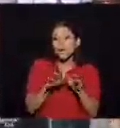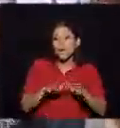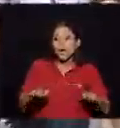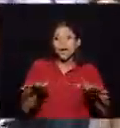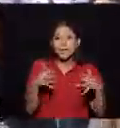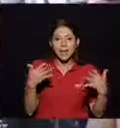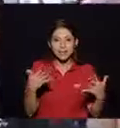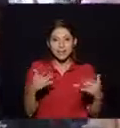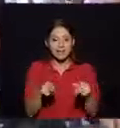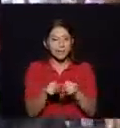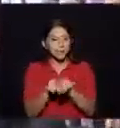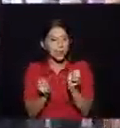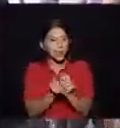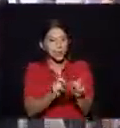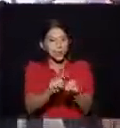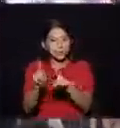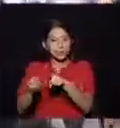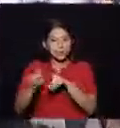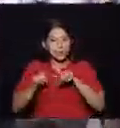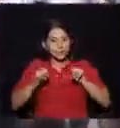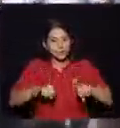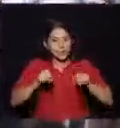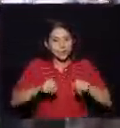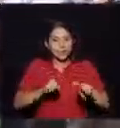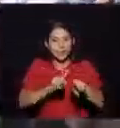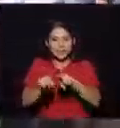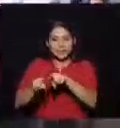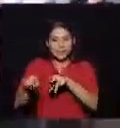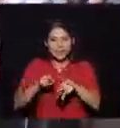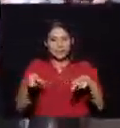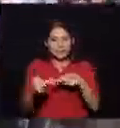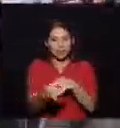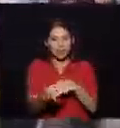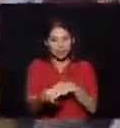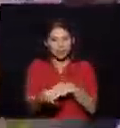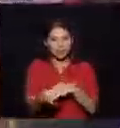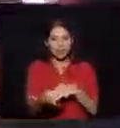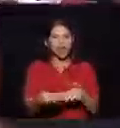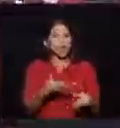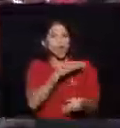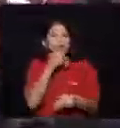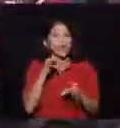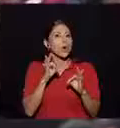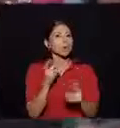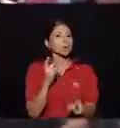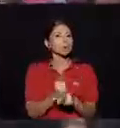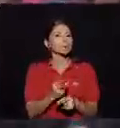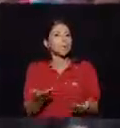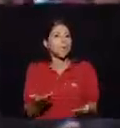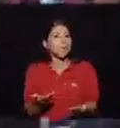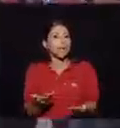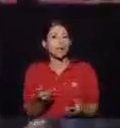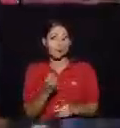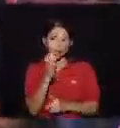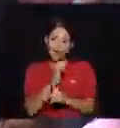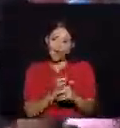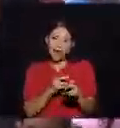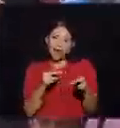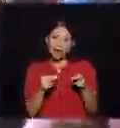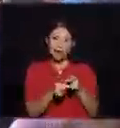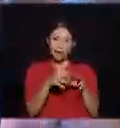diferentes capacidades a nivel de las regiones. ¿Qué es lo que debería ser lo más óptimo? Bueno, que cada región y que